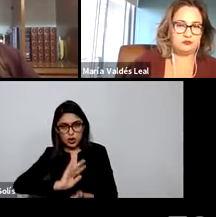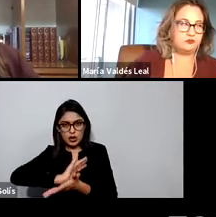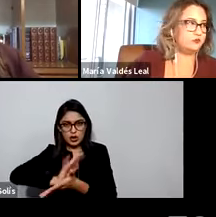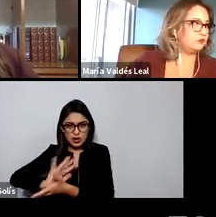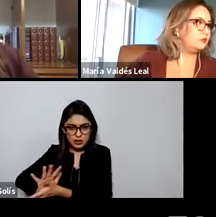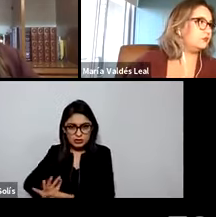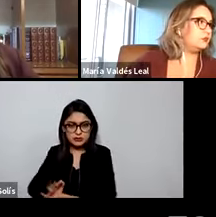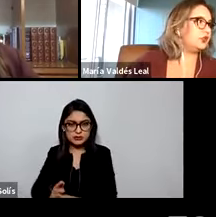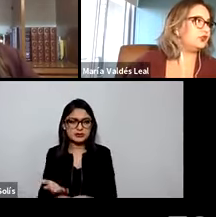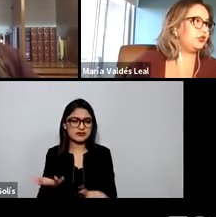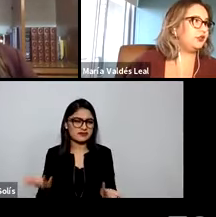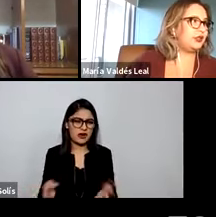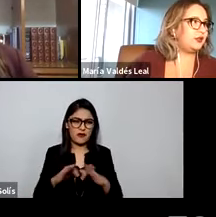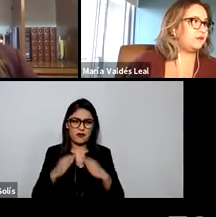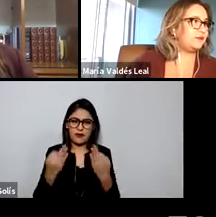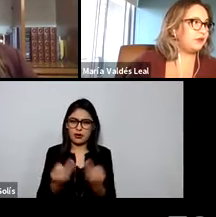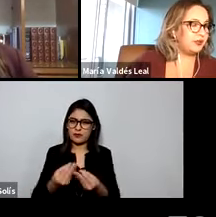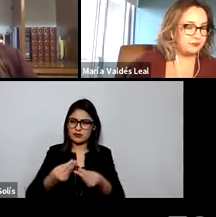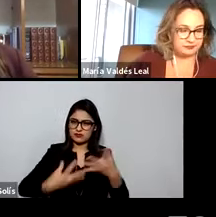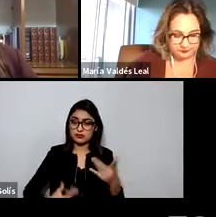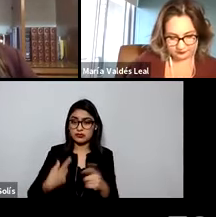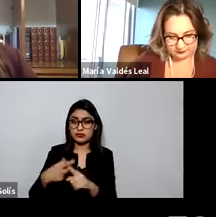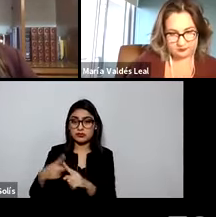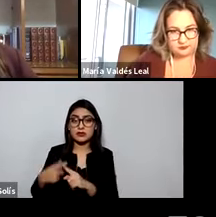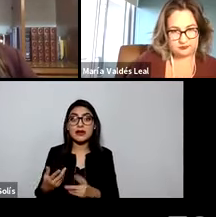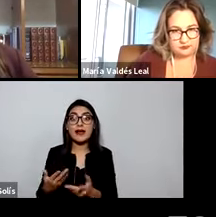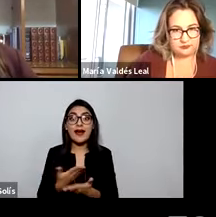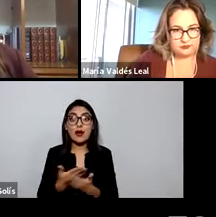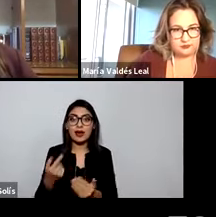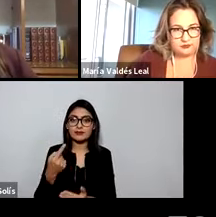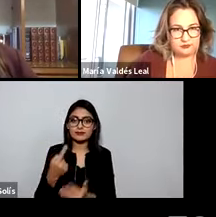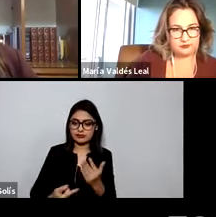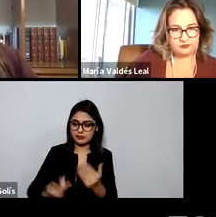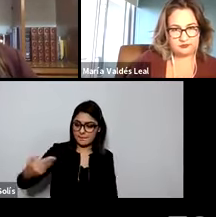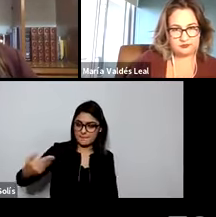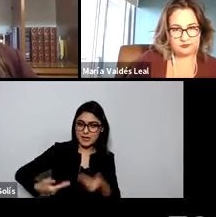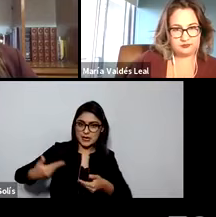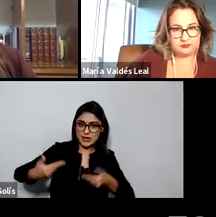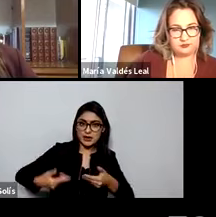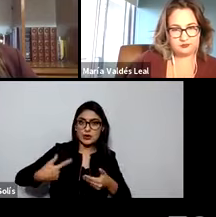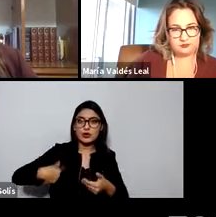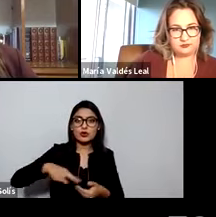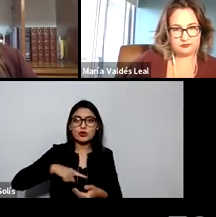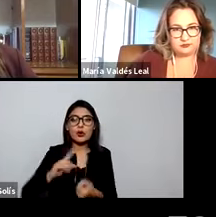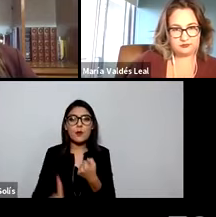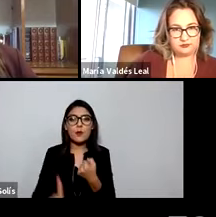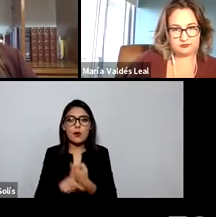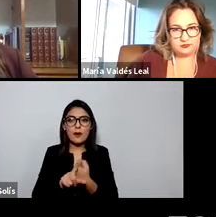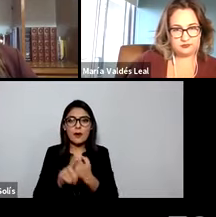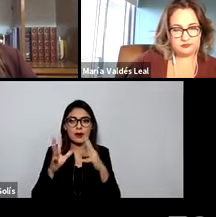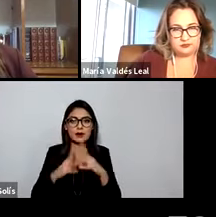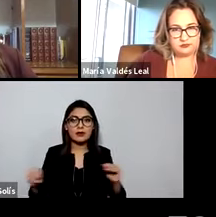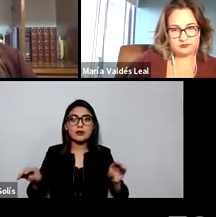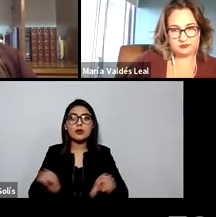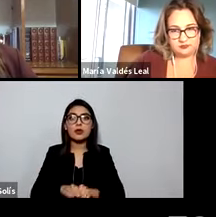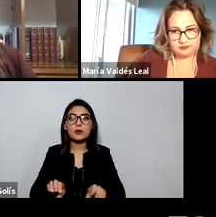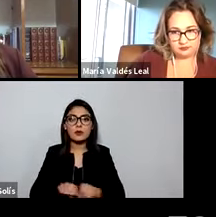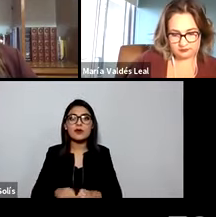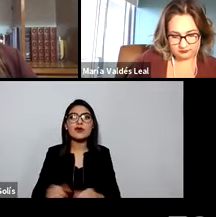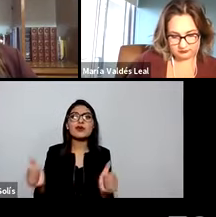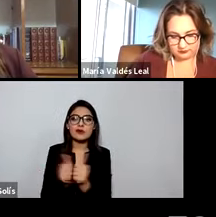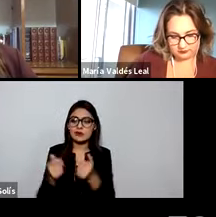bueno, ¿cómo tratar de solucionar todo ello? Bueno, pues con servidoras y servidores públicos